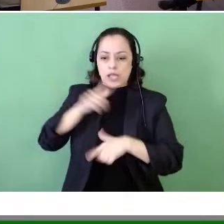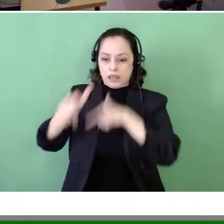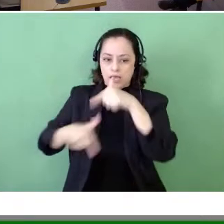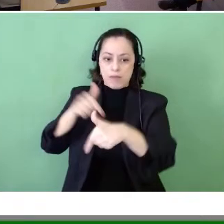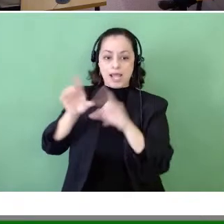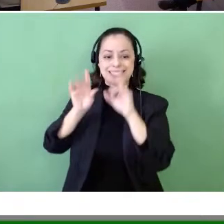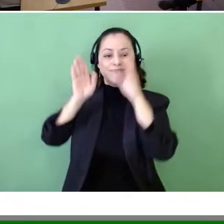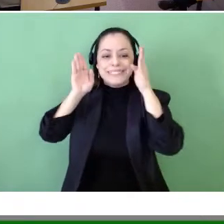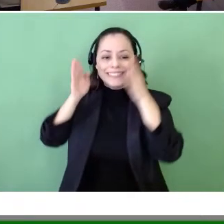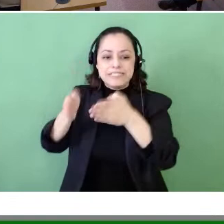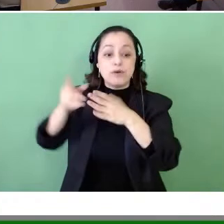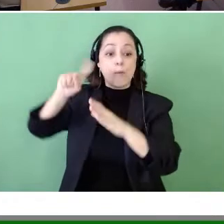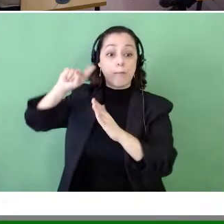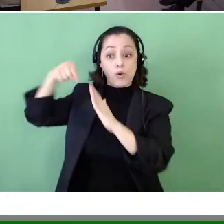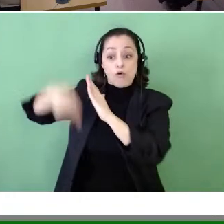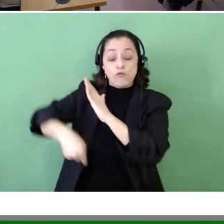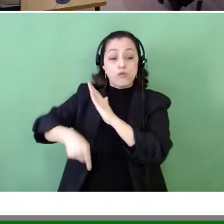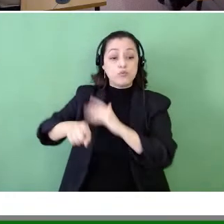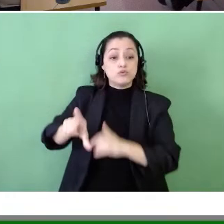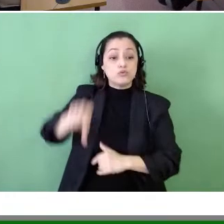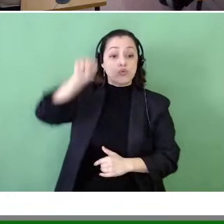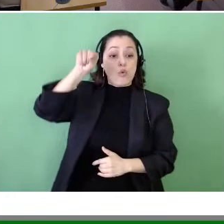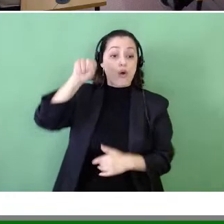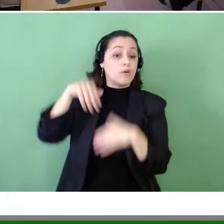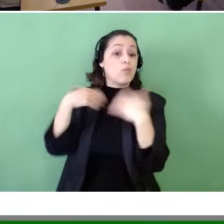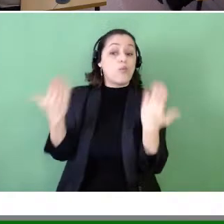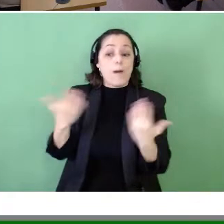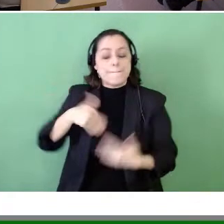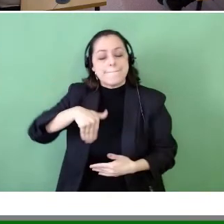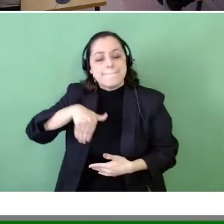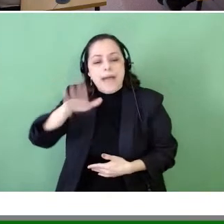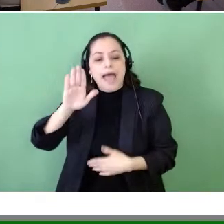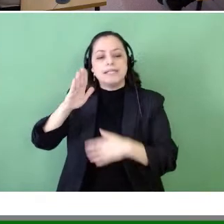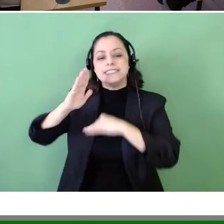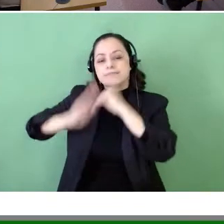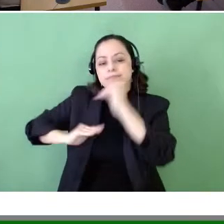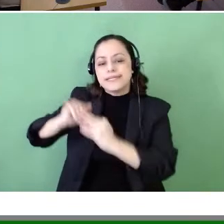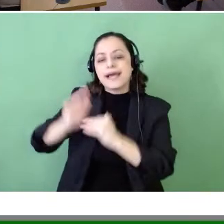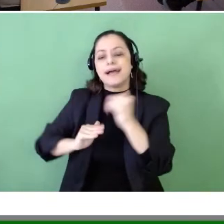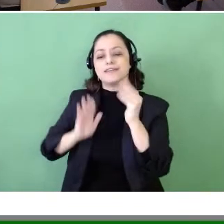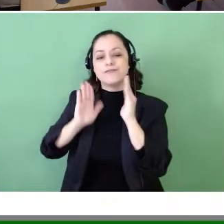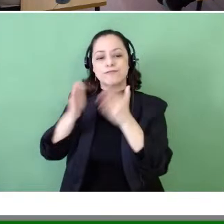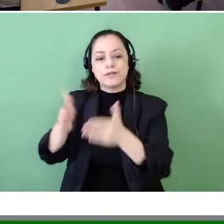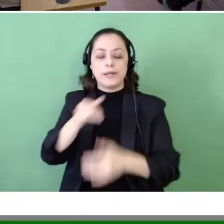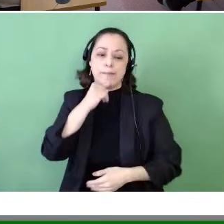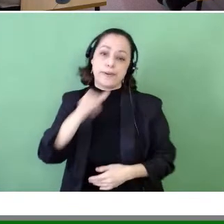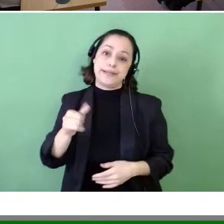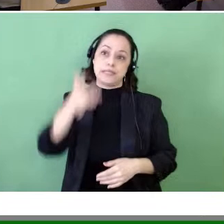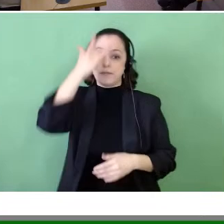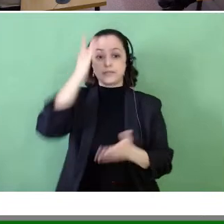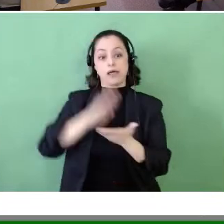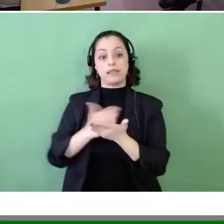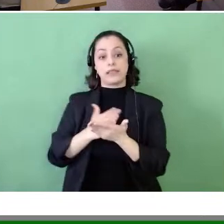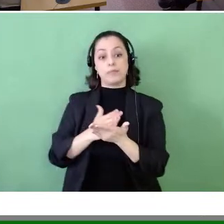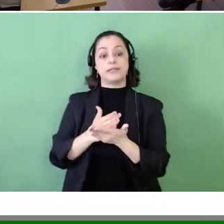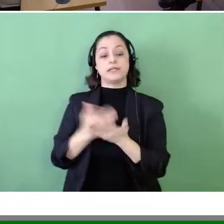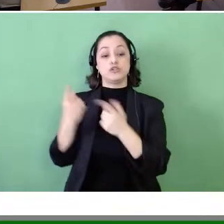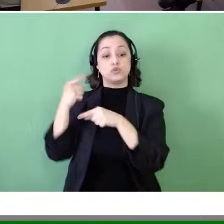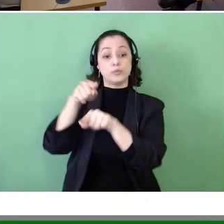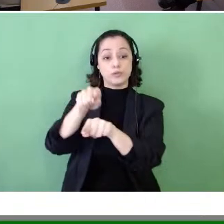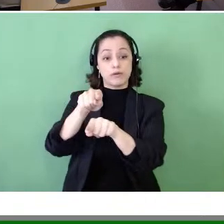estudiar un poco más de este contexto específicamente. Por ejemplo, si me identifico con una interpretación simultánea, estudio un grado